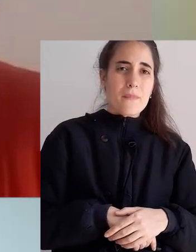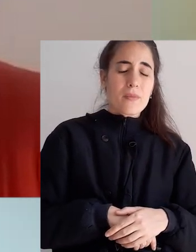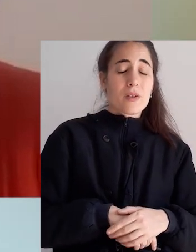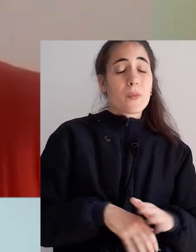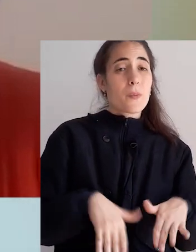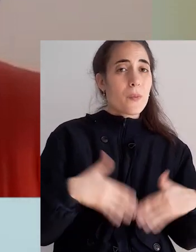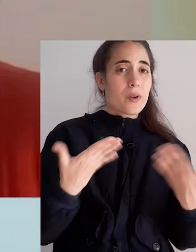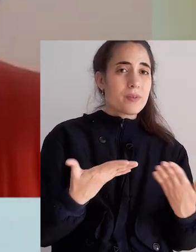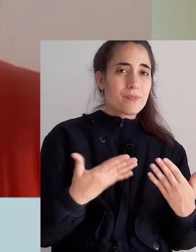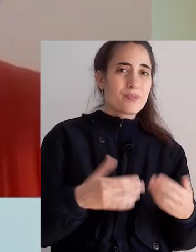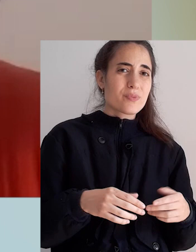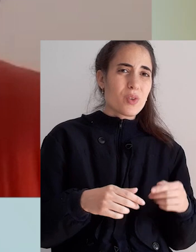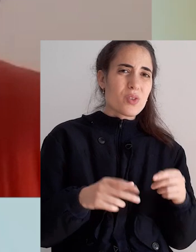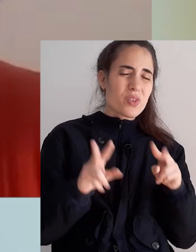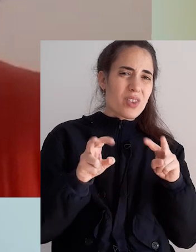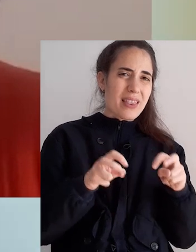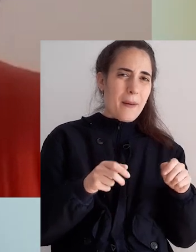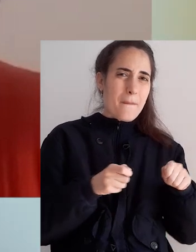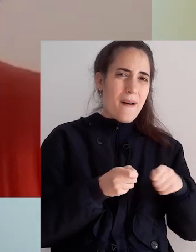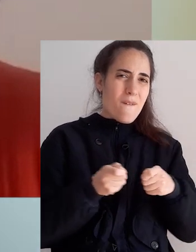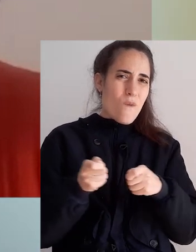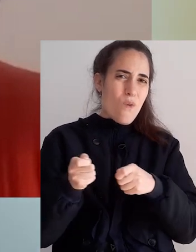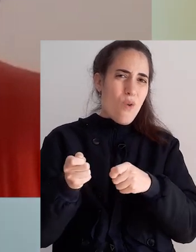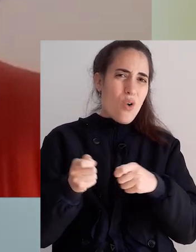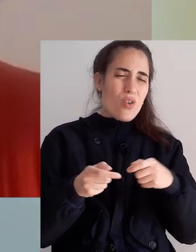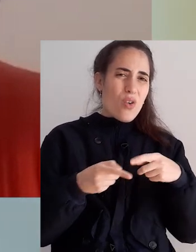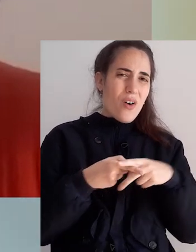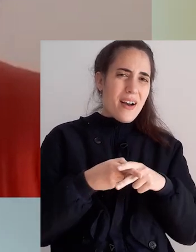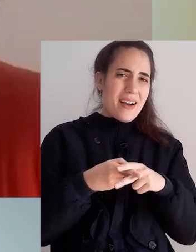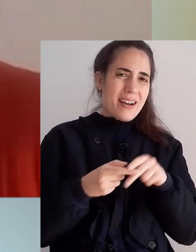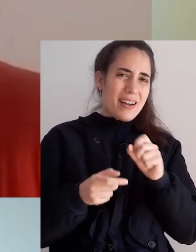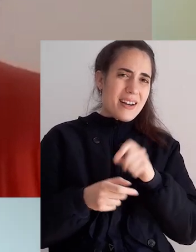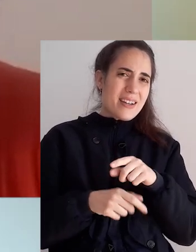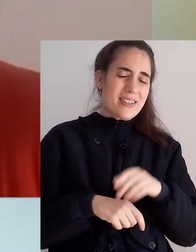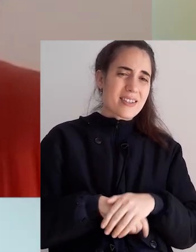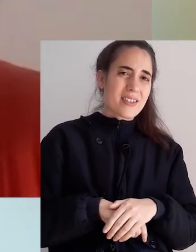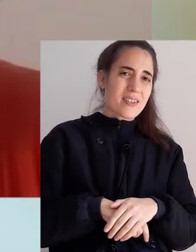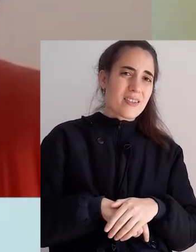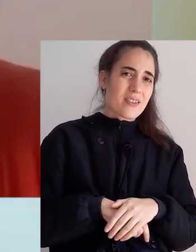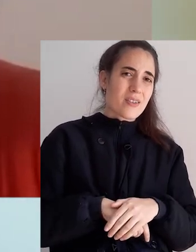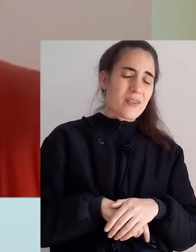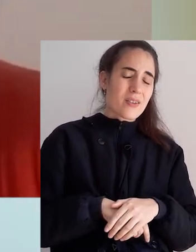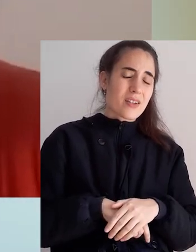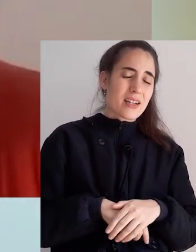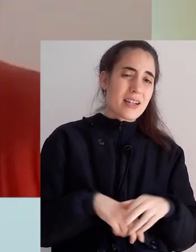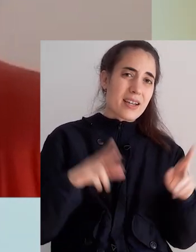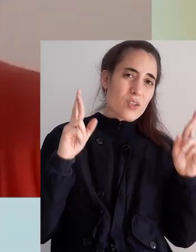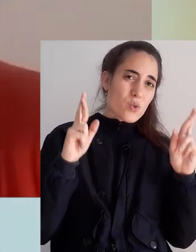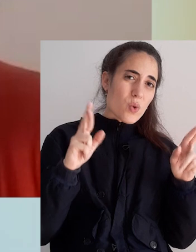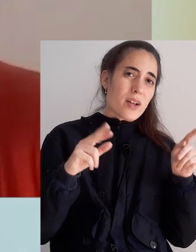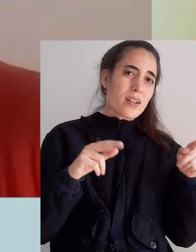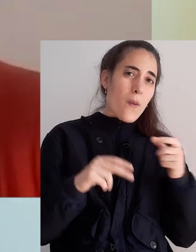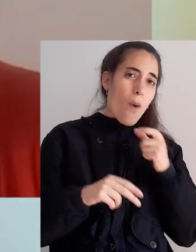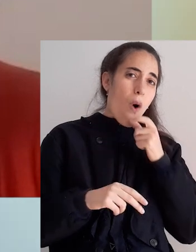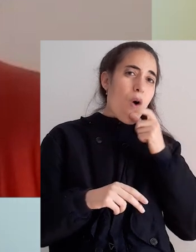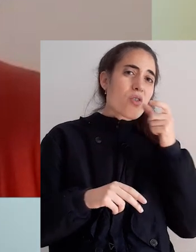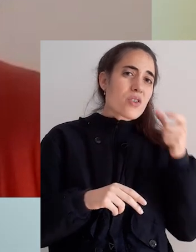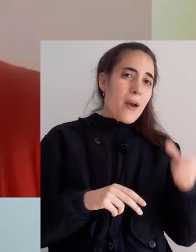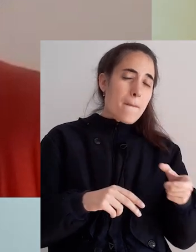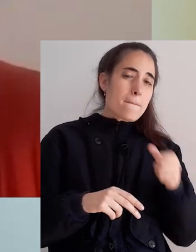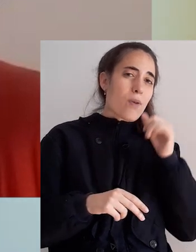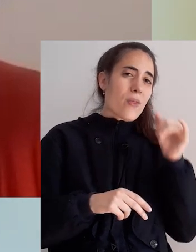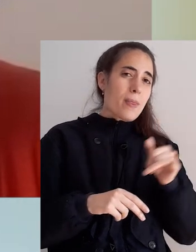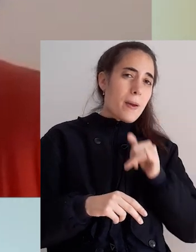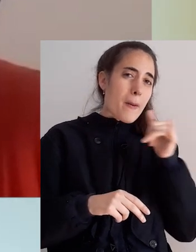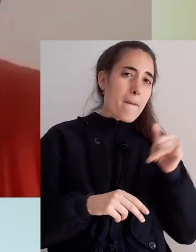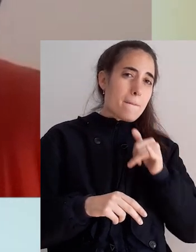Carlos Gallarini, de todos quienes hacemos este espacio de Vivencias Victoriosas, te enviamos un cordial saludo, un abrazo.